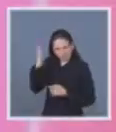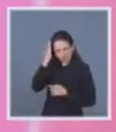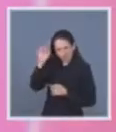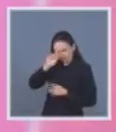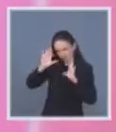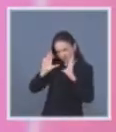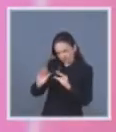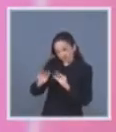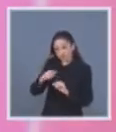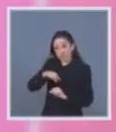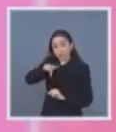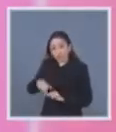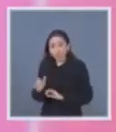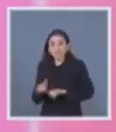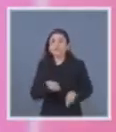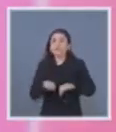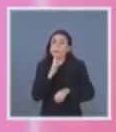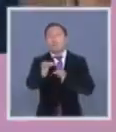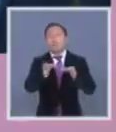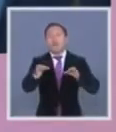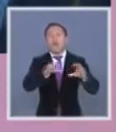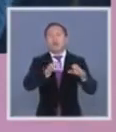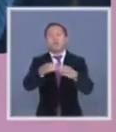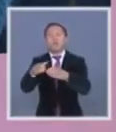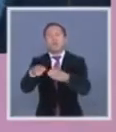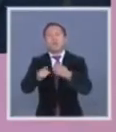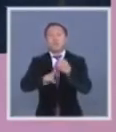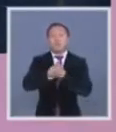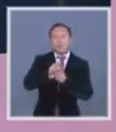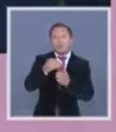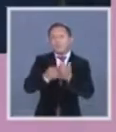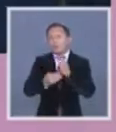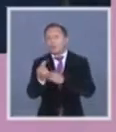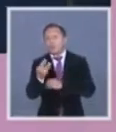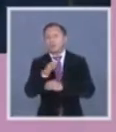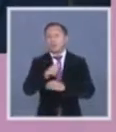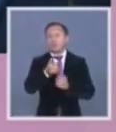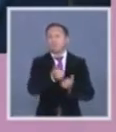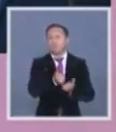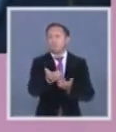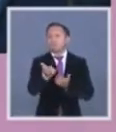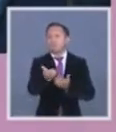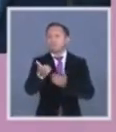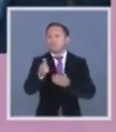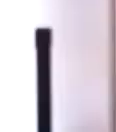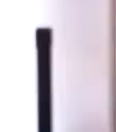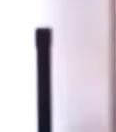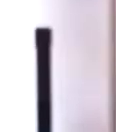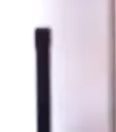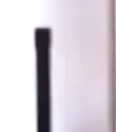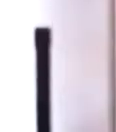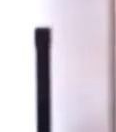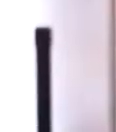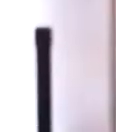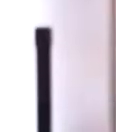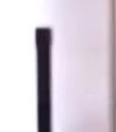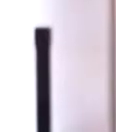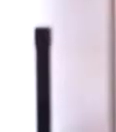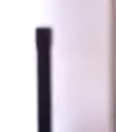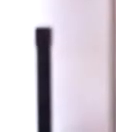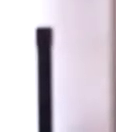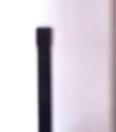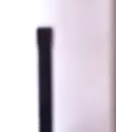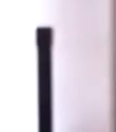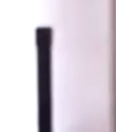Al finalizar, ofreció una conferencia de prensa donde dijo estar confiado en la recta final de las campañas electorales. Los poblanos